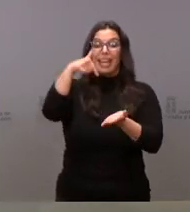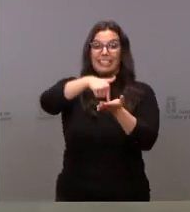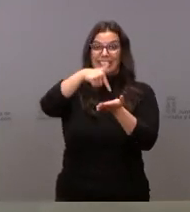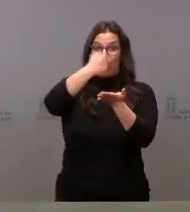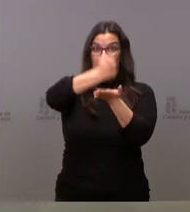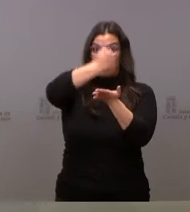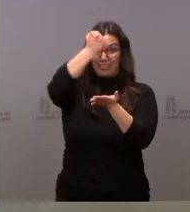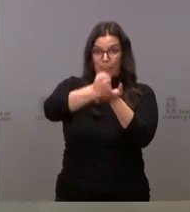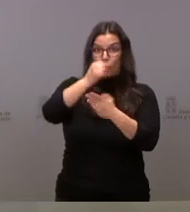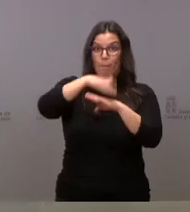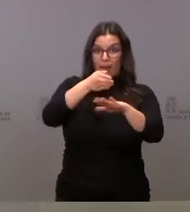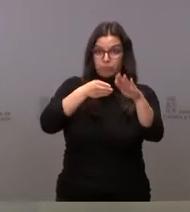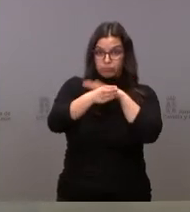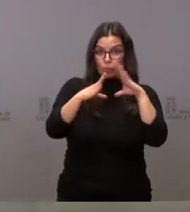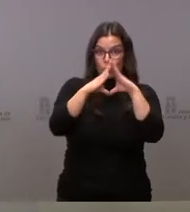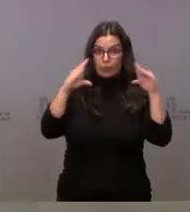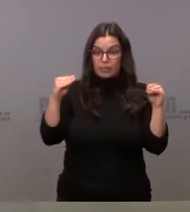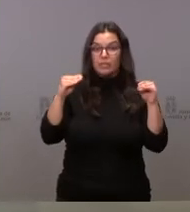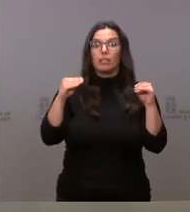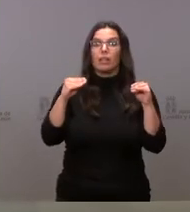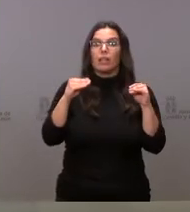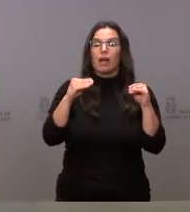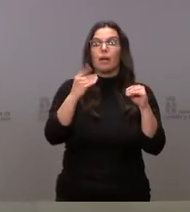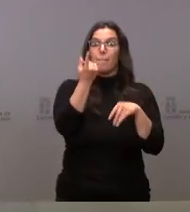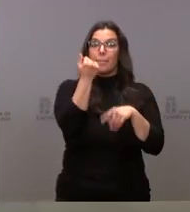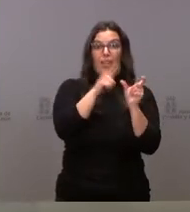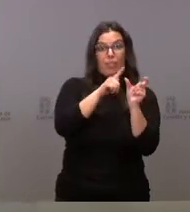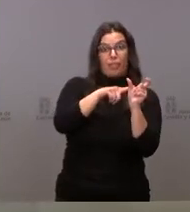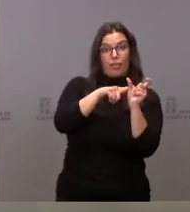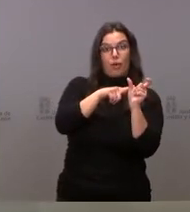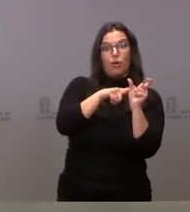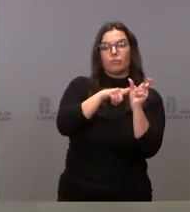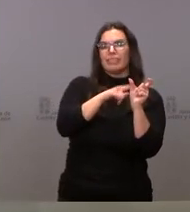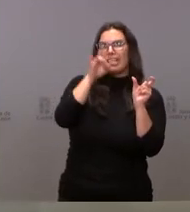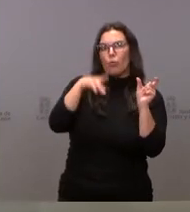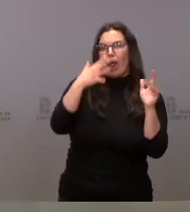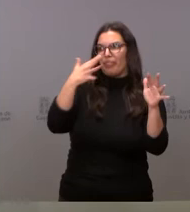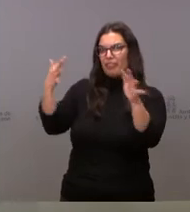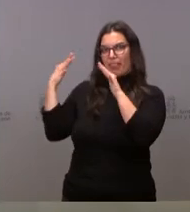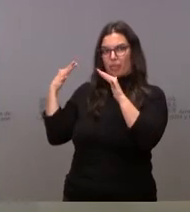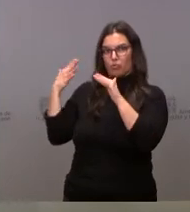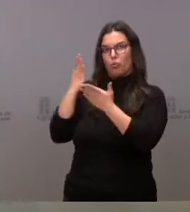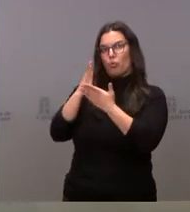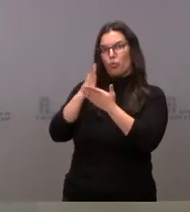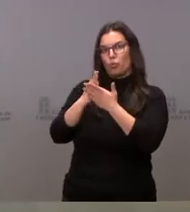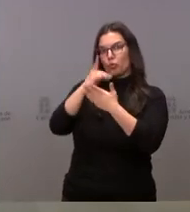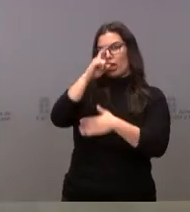universitarias de castilla y león' en el mismo nivel que tuvieron diez años antes en el curso